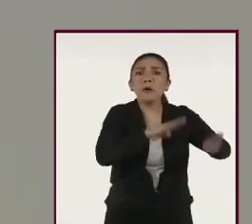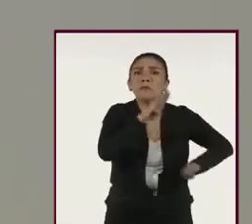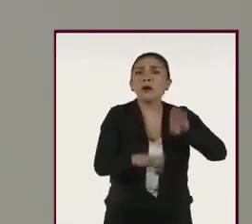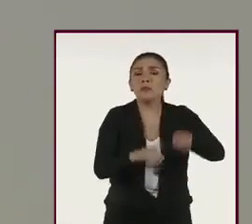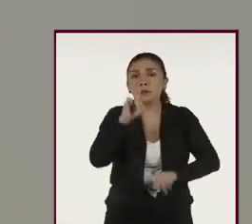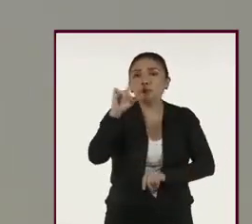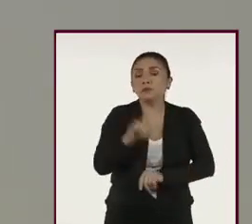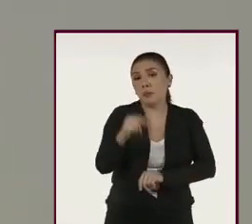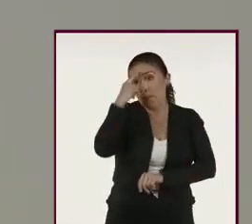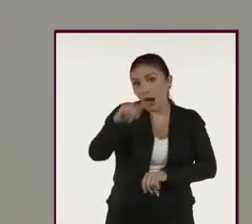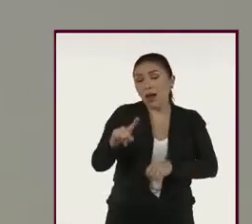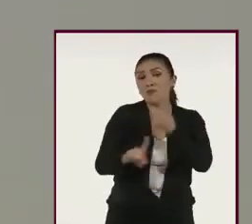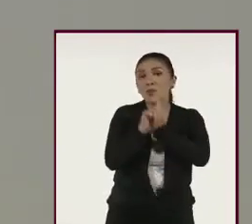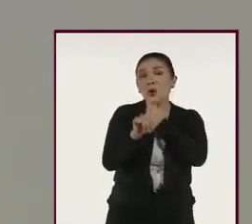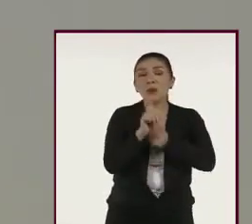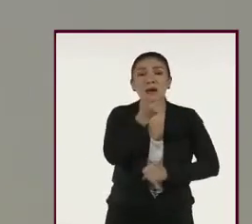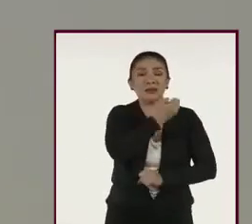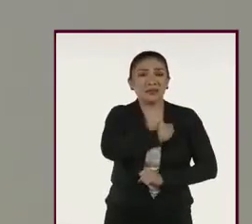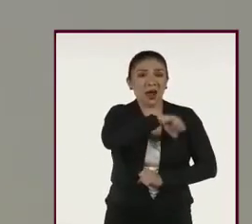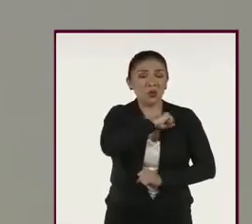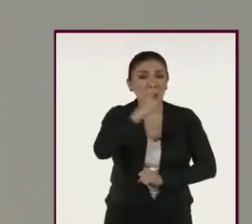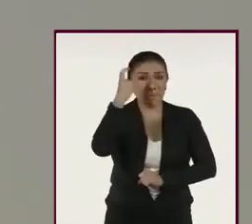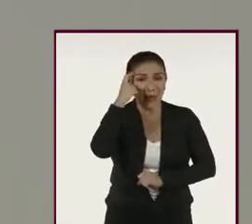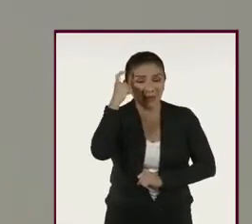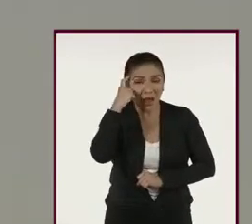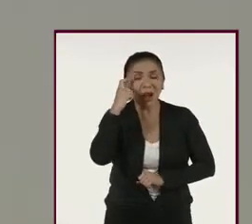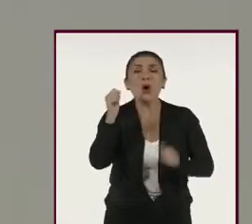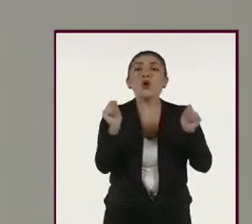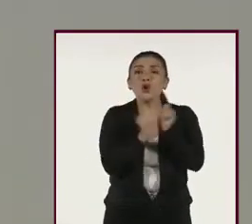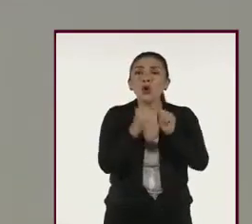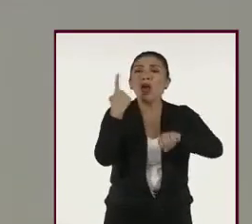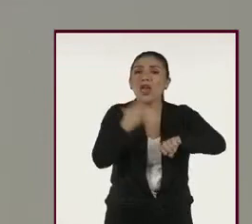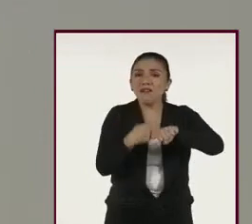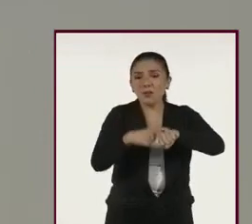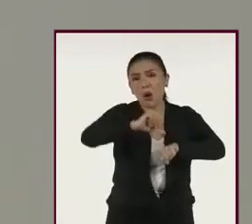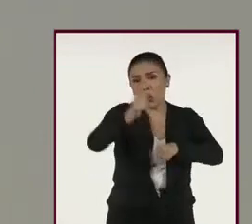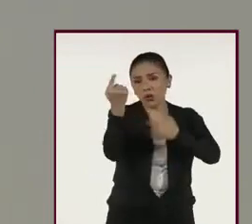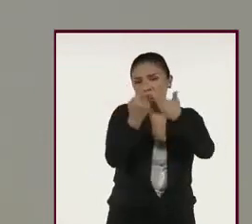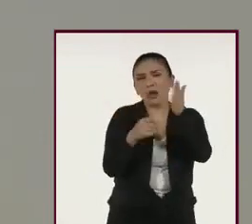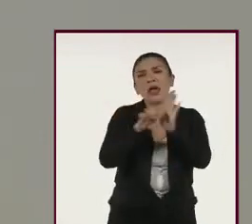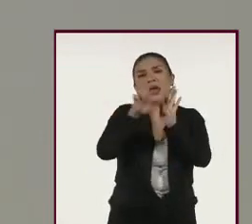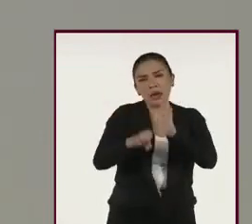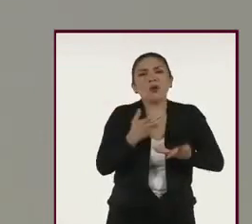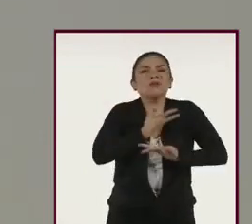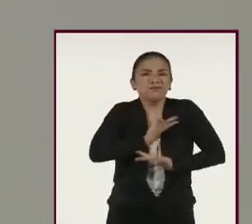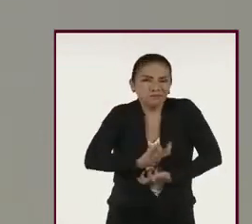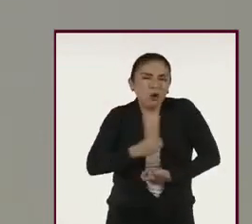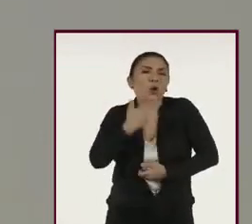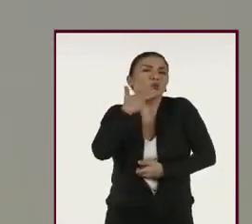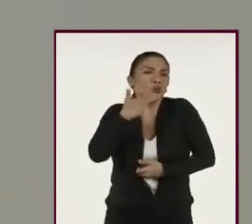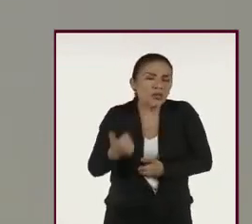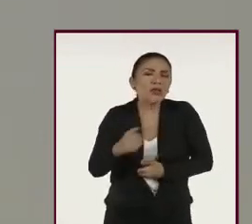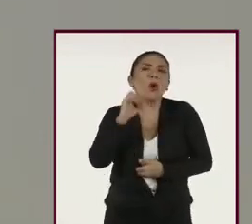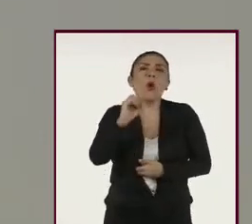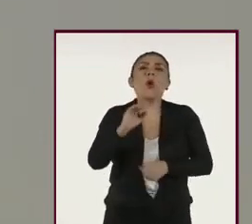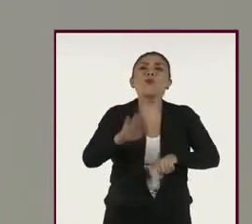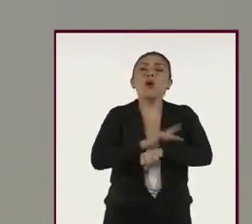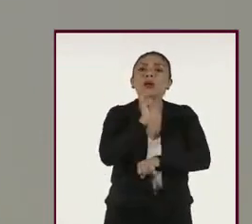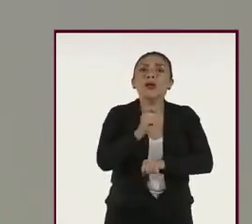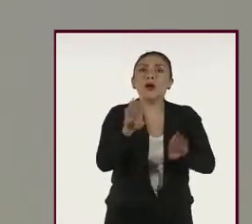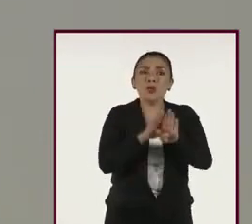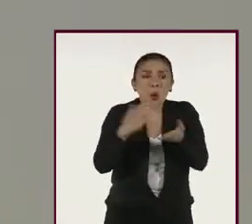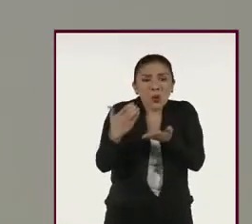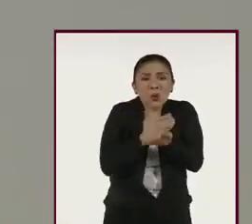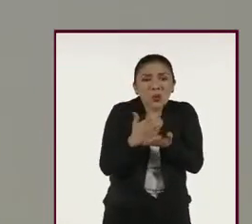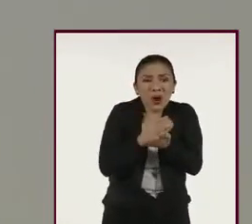los padecimientos psiquiátricos, tanto por las comorbilidades, donde sí entra la depresión y el suicidio, como por las complicaciones